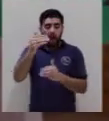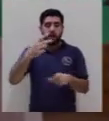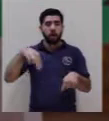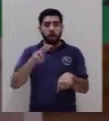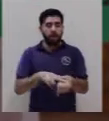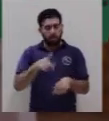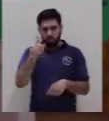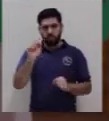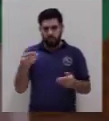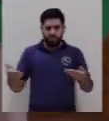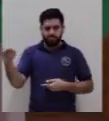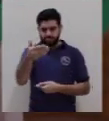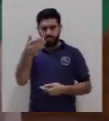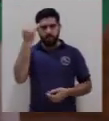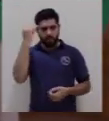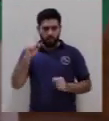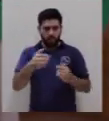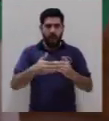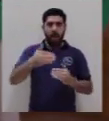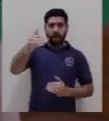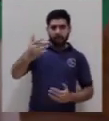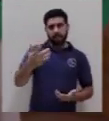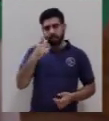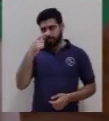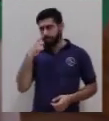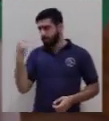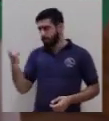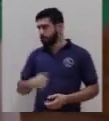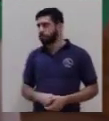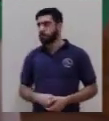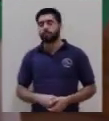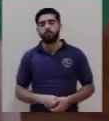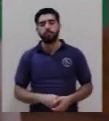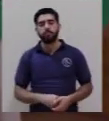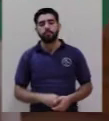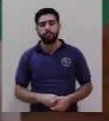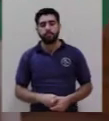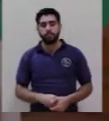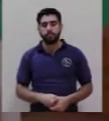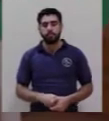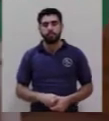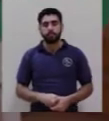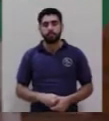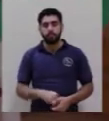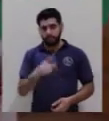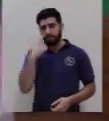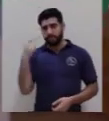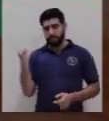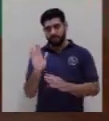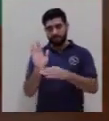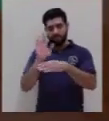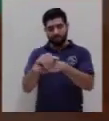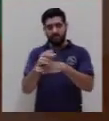jóvenes, cortamos acá, luego cortamos la otra parte. Ven, ya nos están quedando ventanitas.